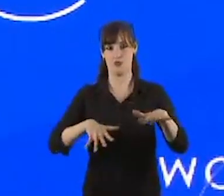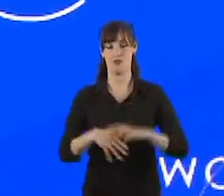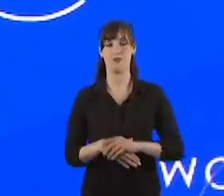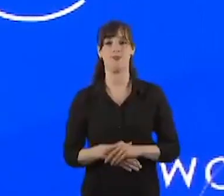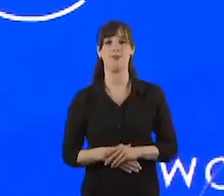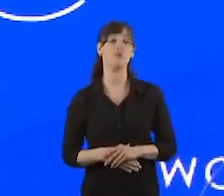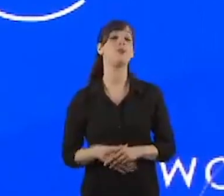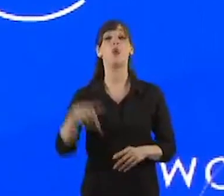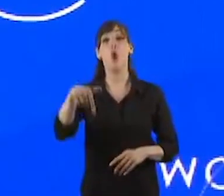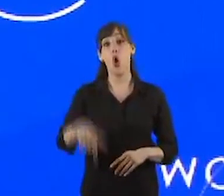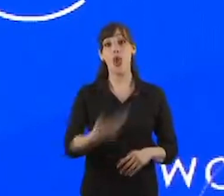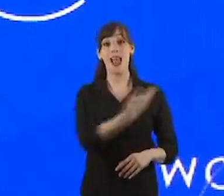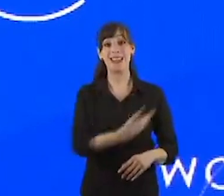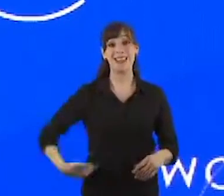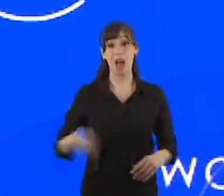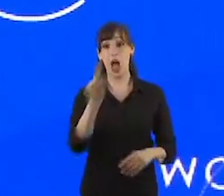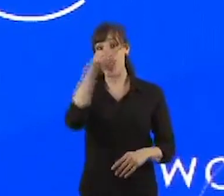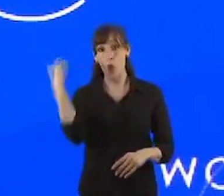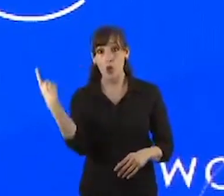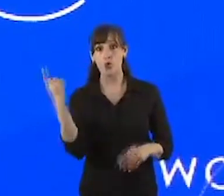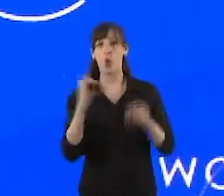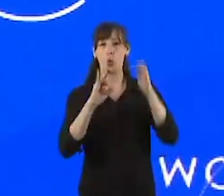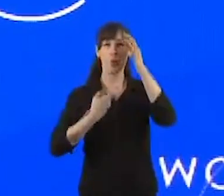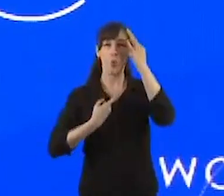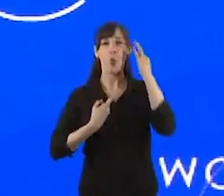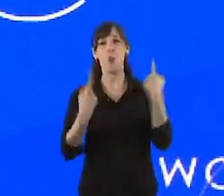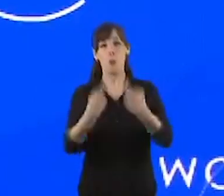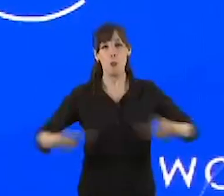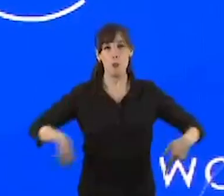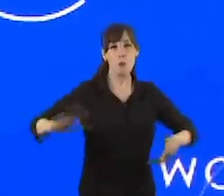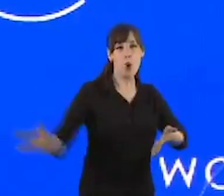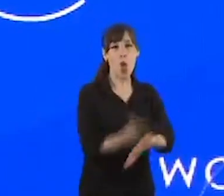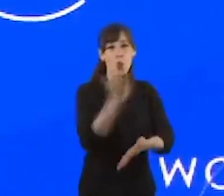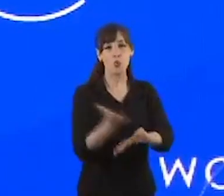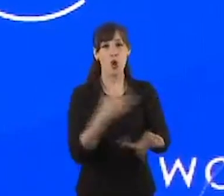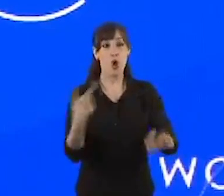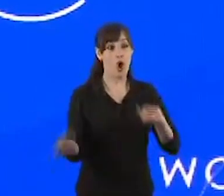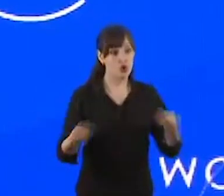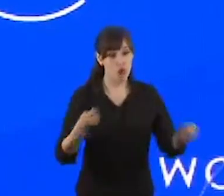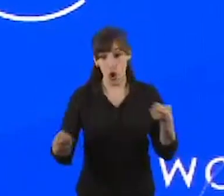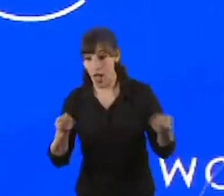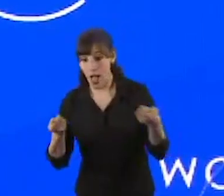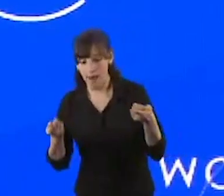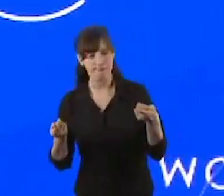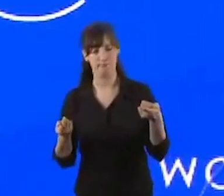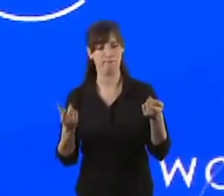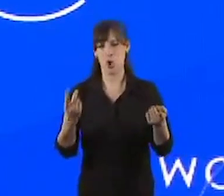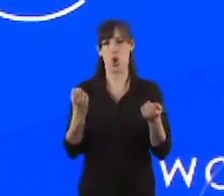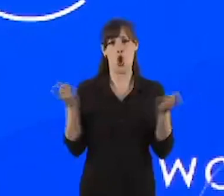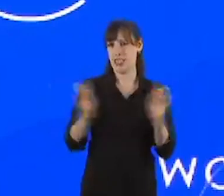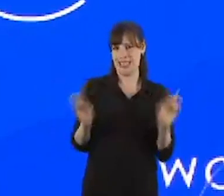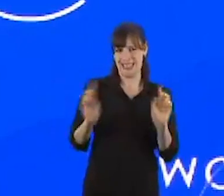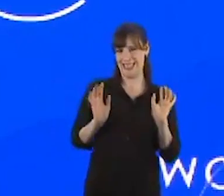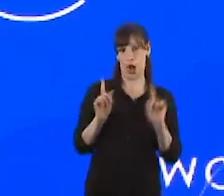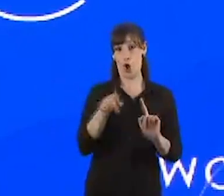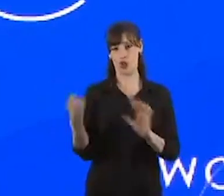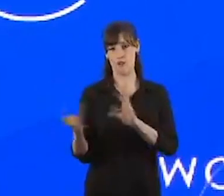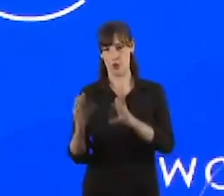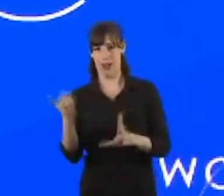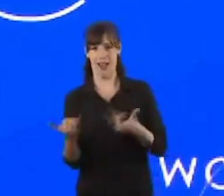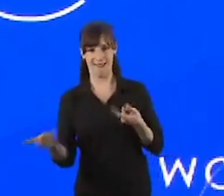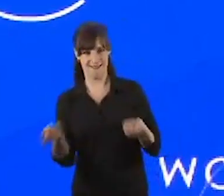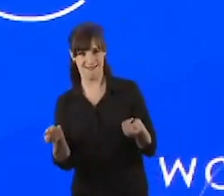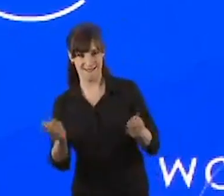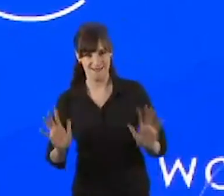los Estados no necesitan controlar directamente los medios de producción para controlar cada aspecto de la vida de los individuos.